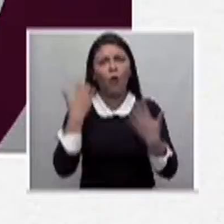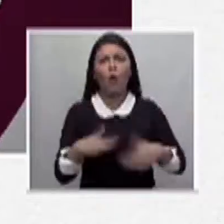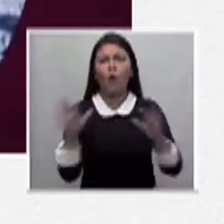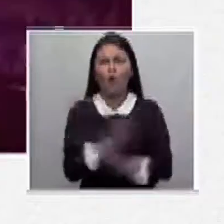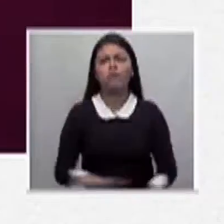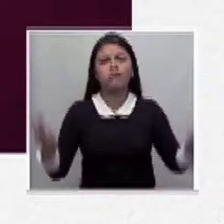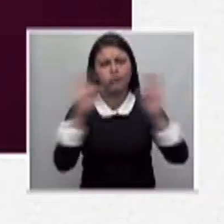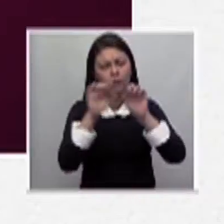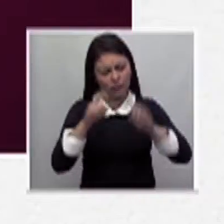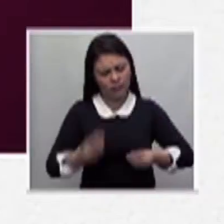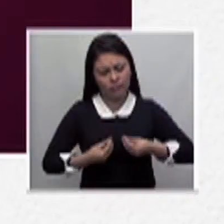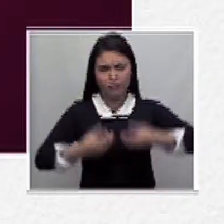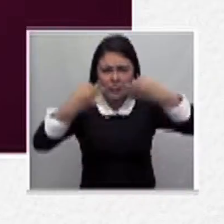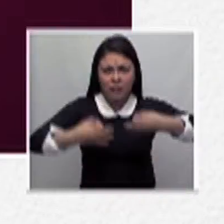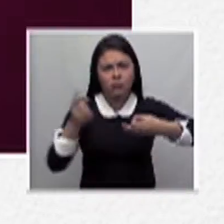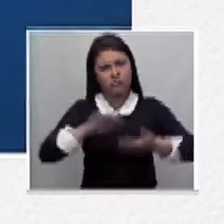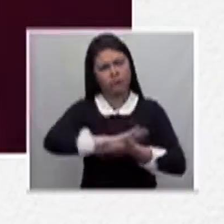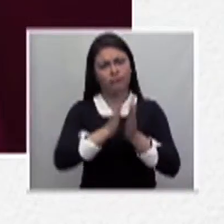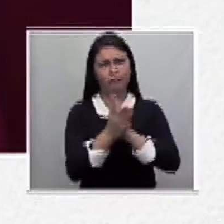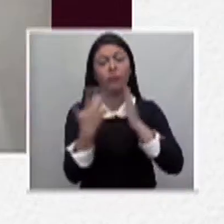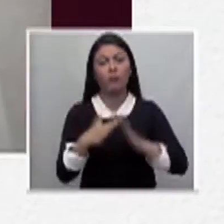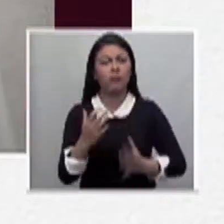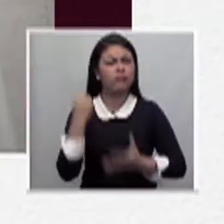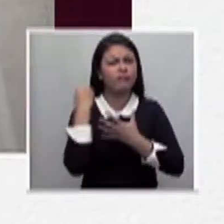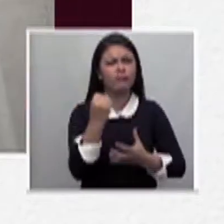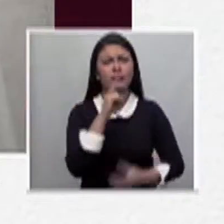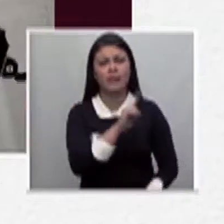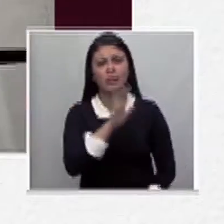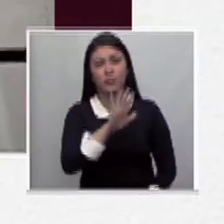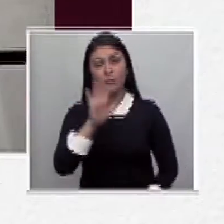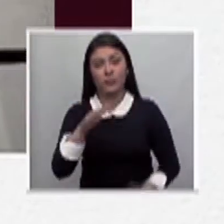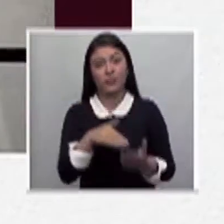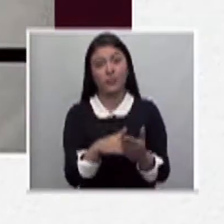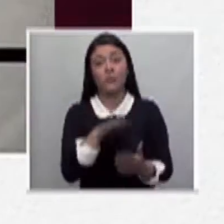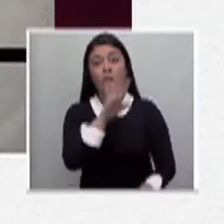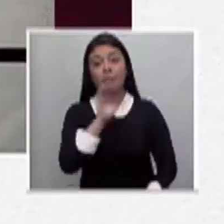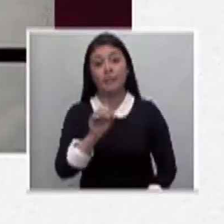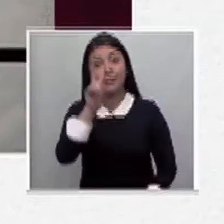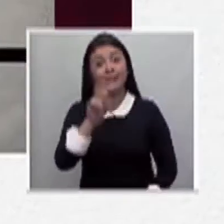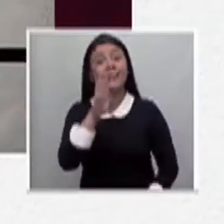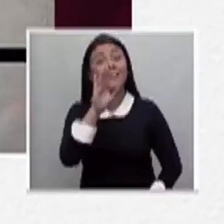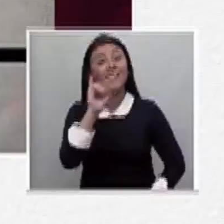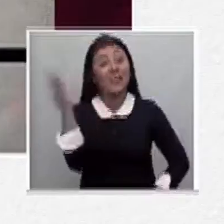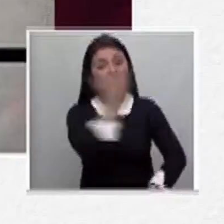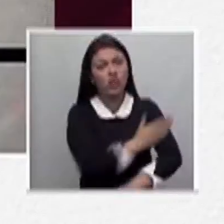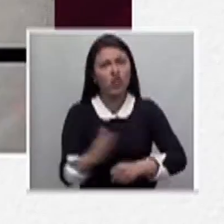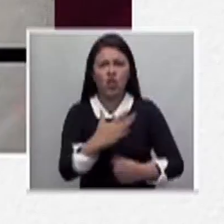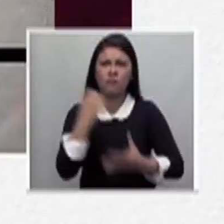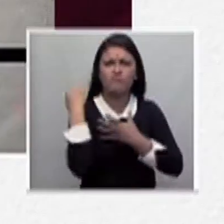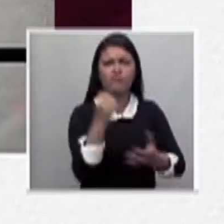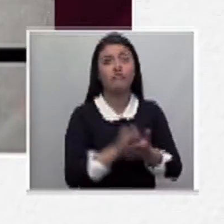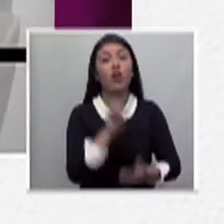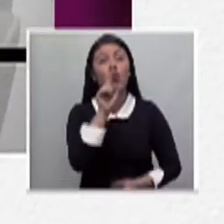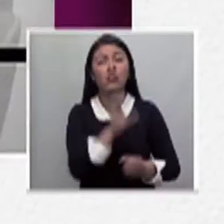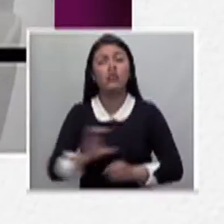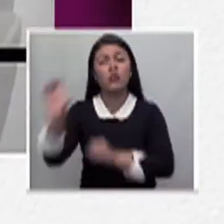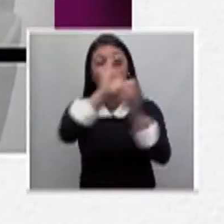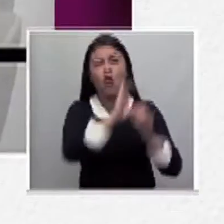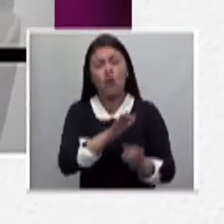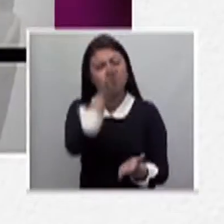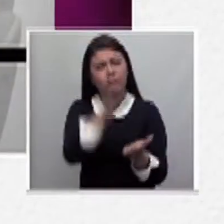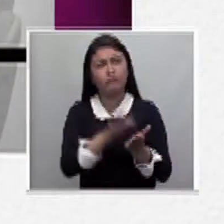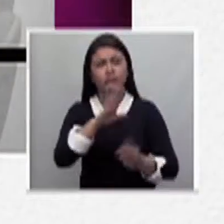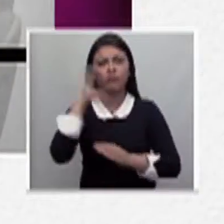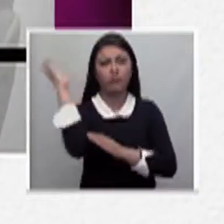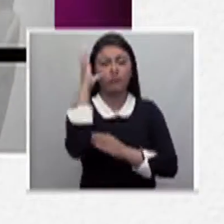gobierno Vive Seguro, Vive en Paz, con una inversión de 155.507 millones de pesos, 11 ciudades capitales